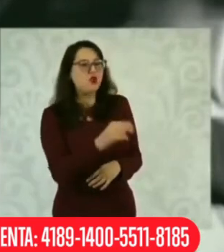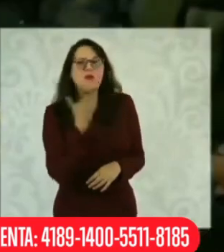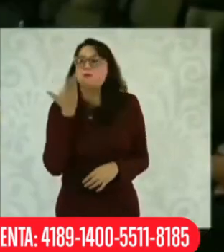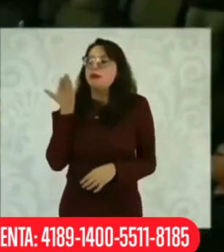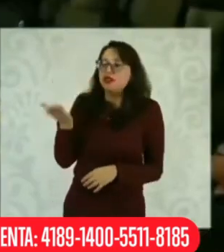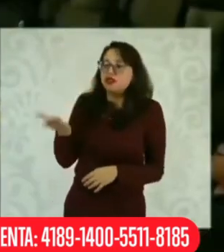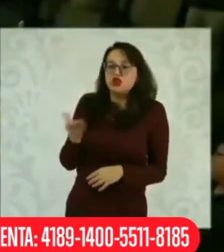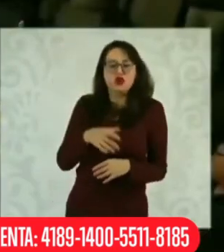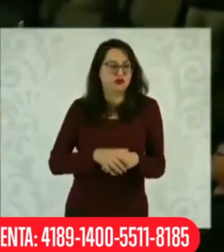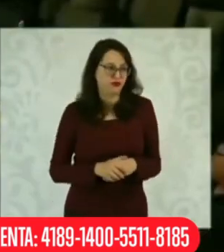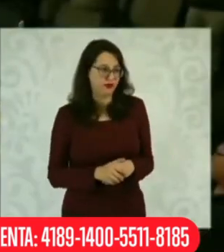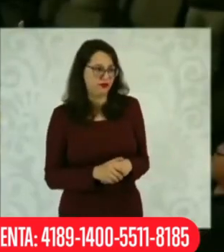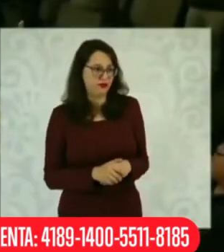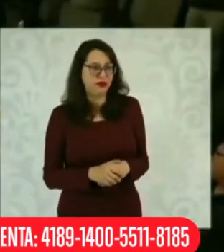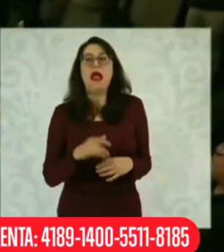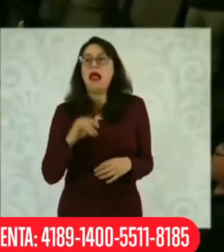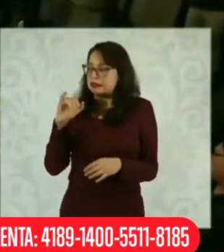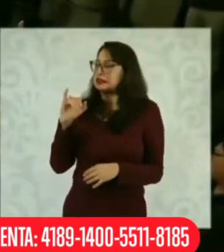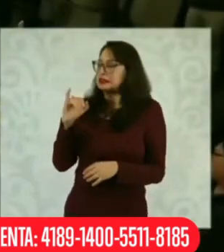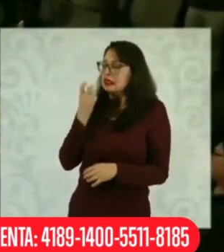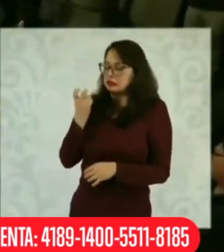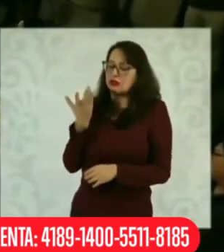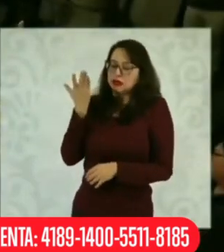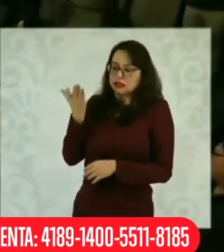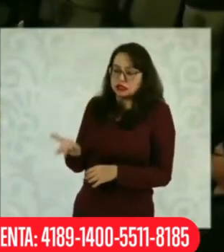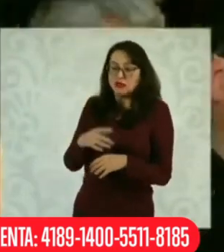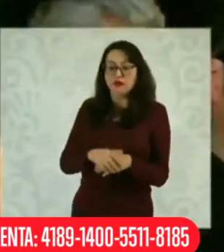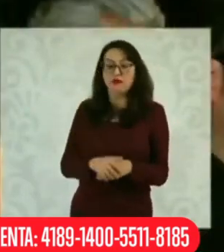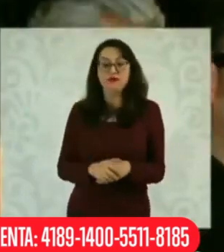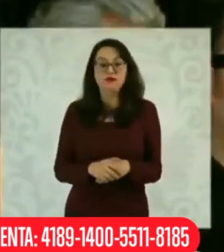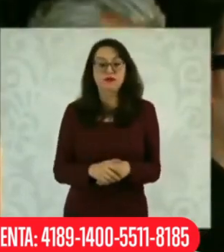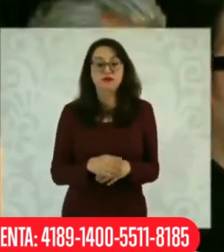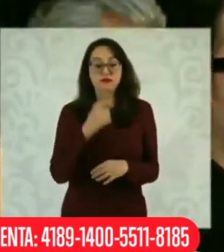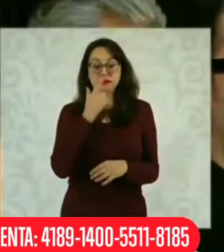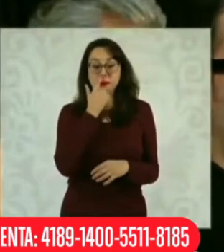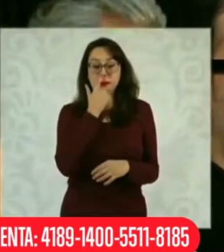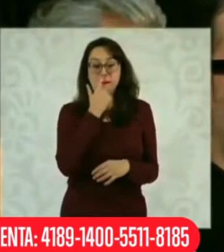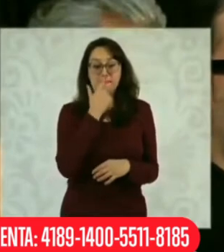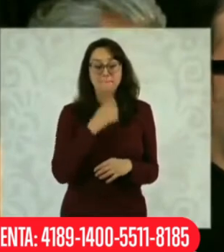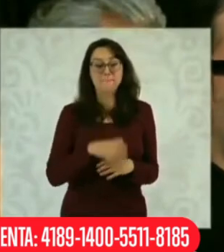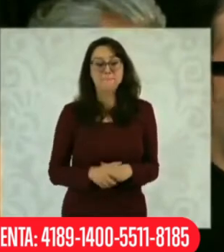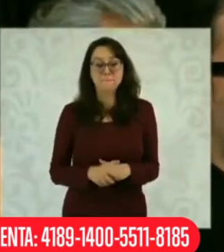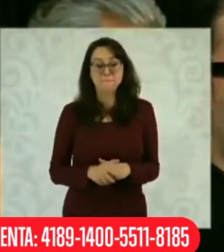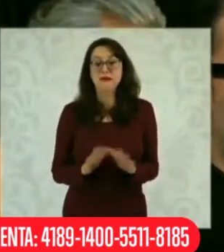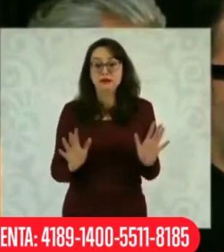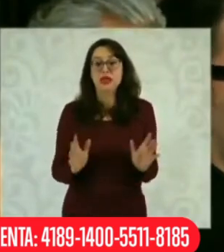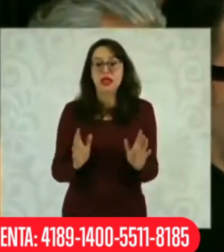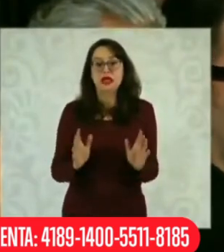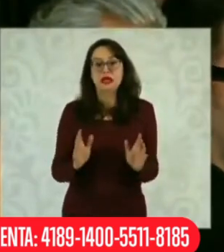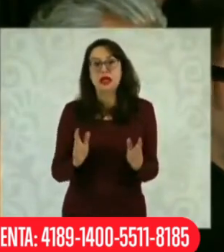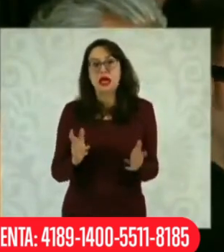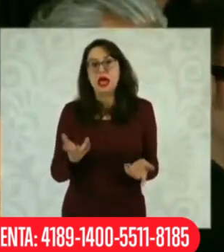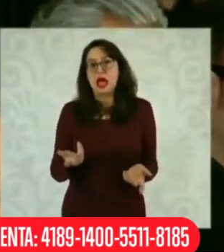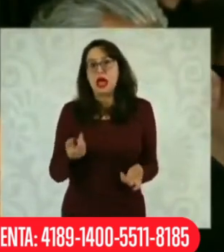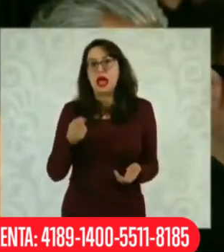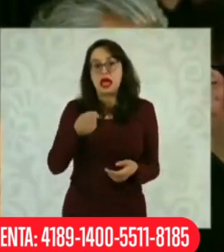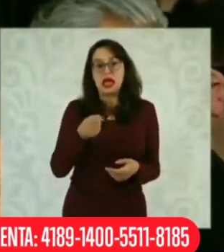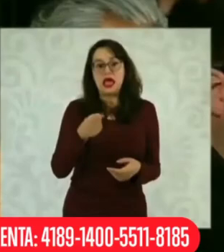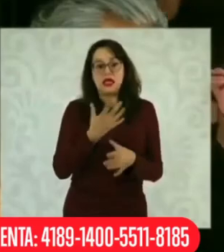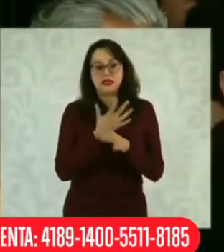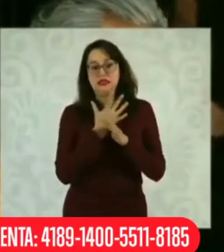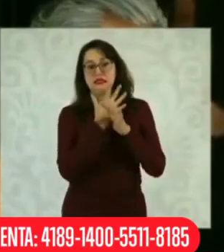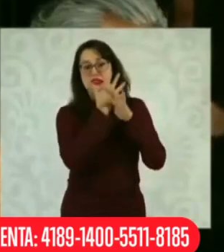una solicitud. Sí, una así solicitud. es. Y de hecho dijo que tiene que ver con la aplicación del retiro. Bueno, eso más bien lo que dijo el fiscal